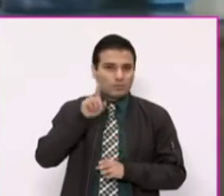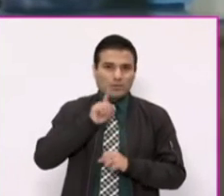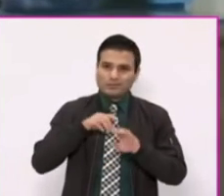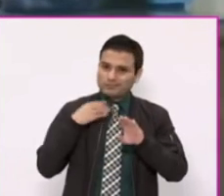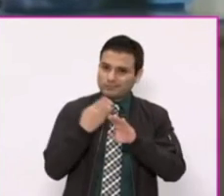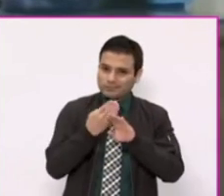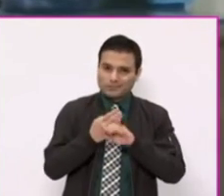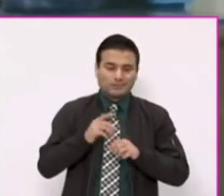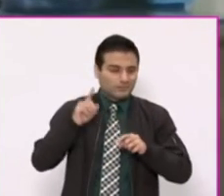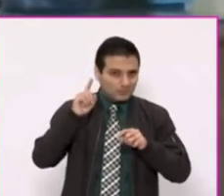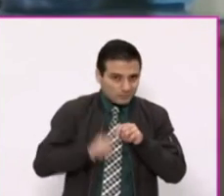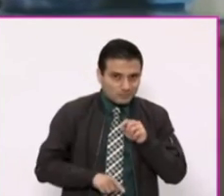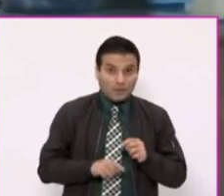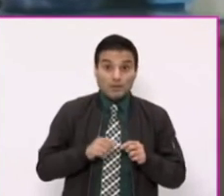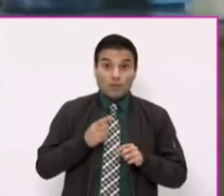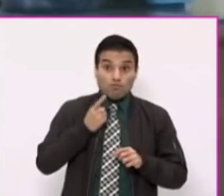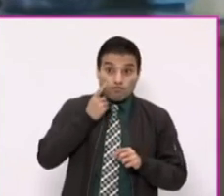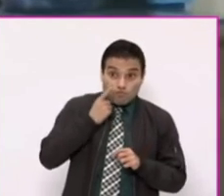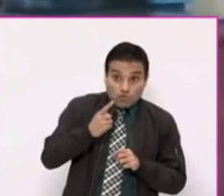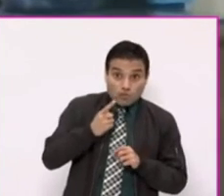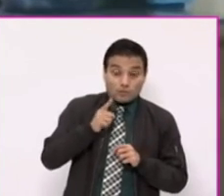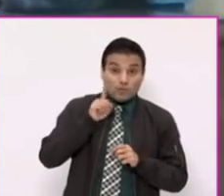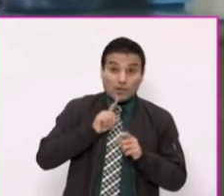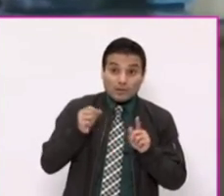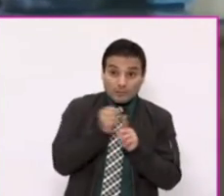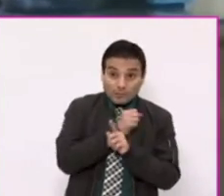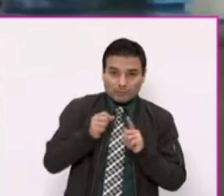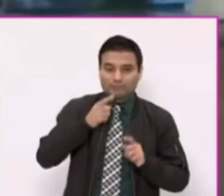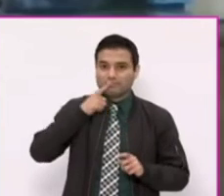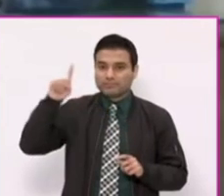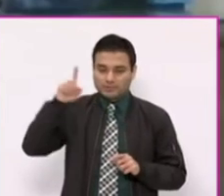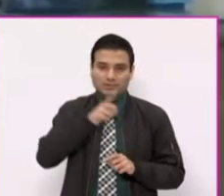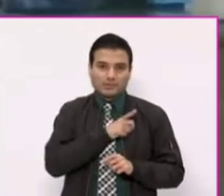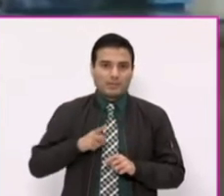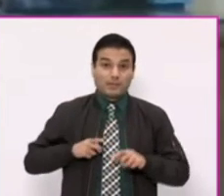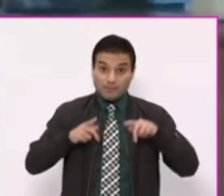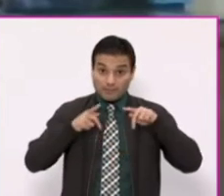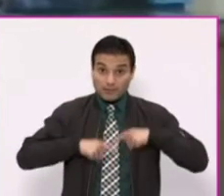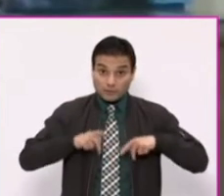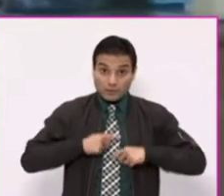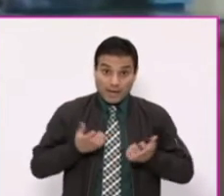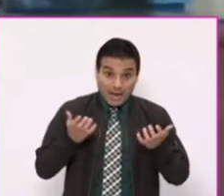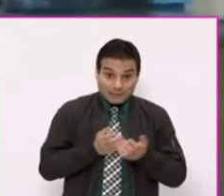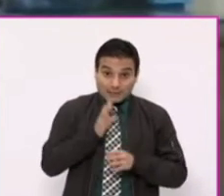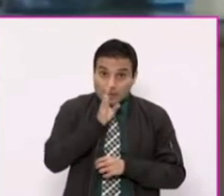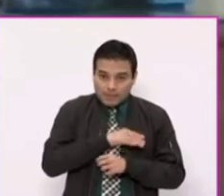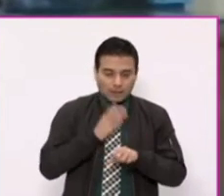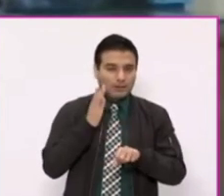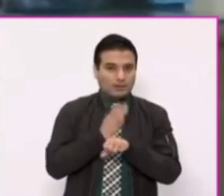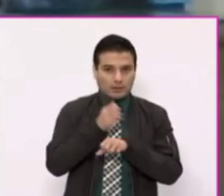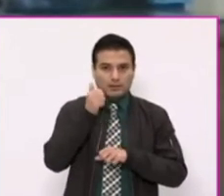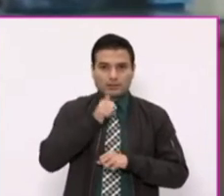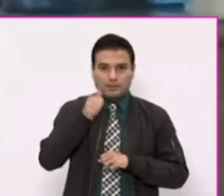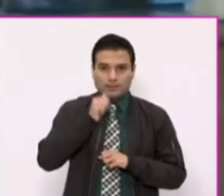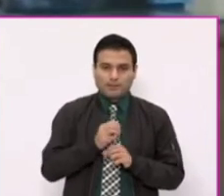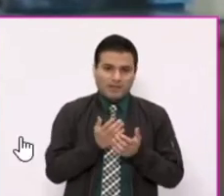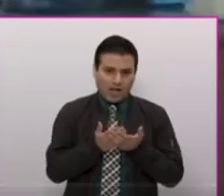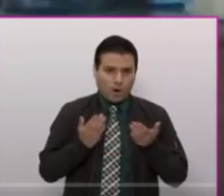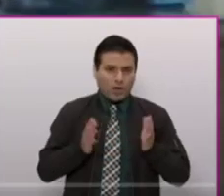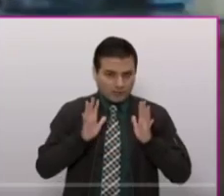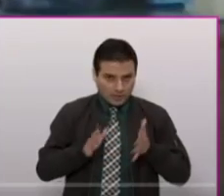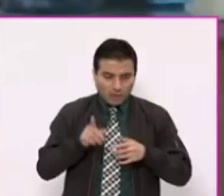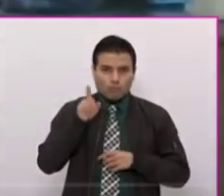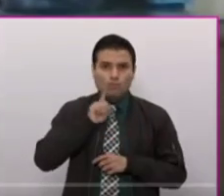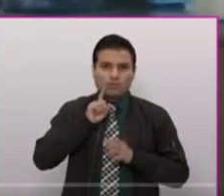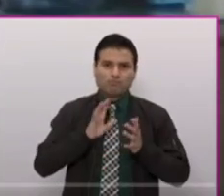denunciar cualquier tipo de maltrato hacia las mujeres y sancionar a las y los agresores. La participación cada vez más paritaria y activa de